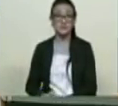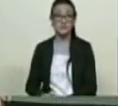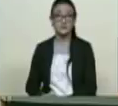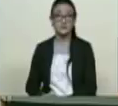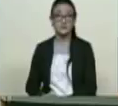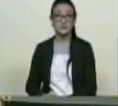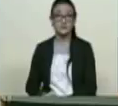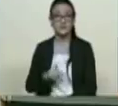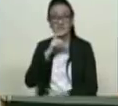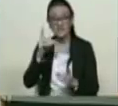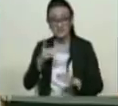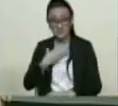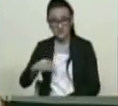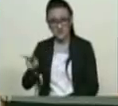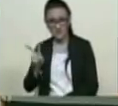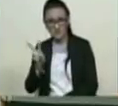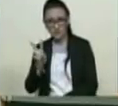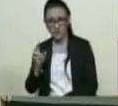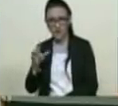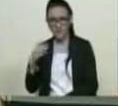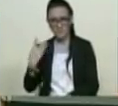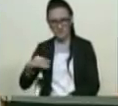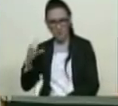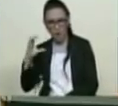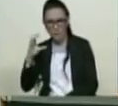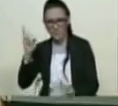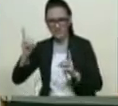¿Santos decide quién es el presidente de Venezuela?